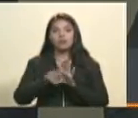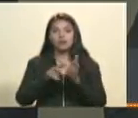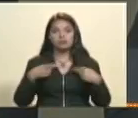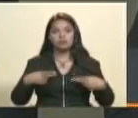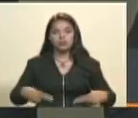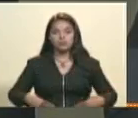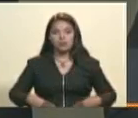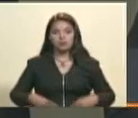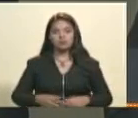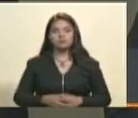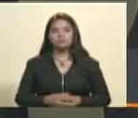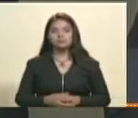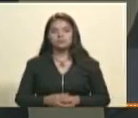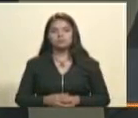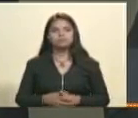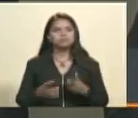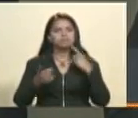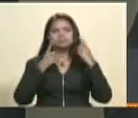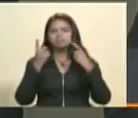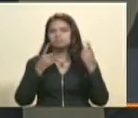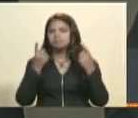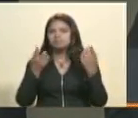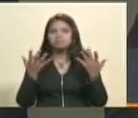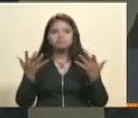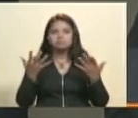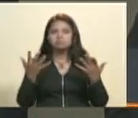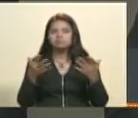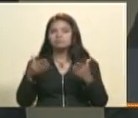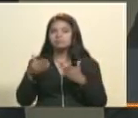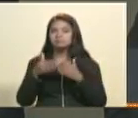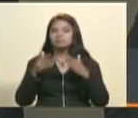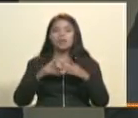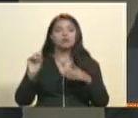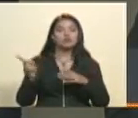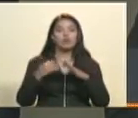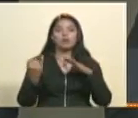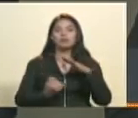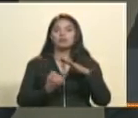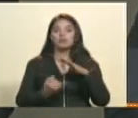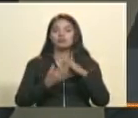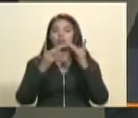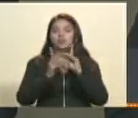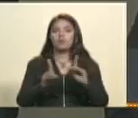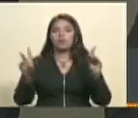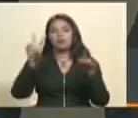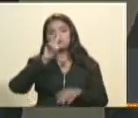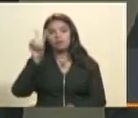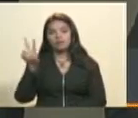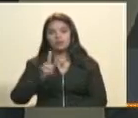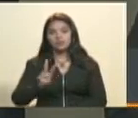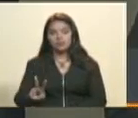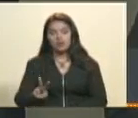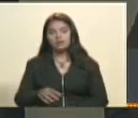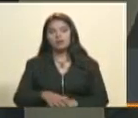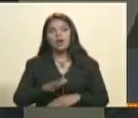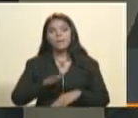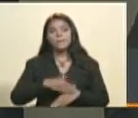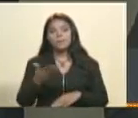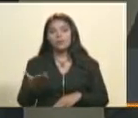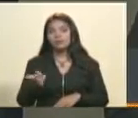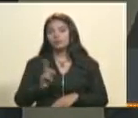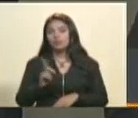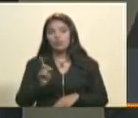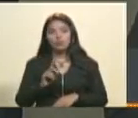humanos, buscando amedrentar a la institucionalidad democrática venezolana por no